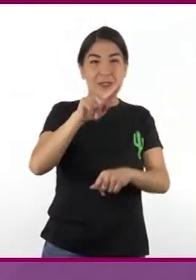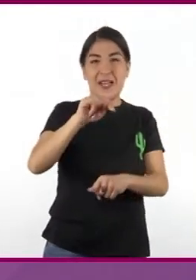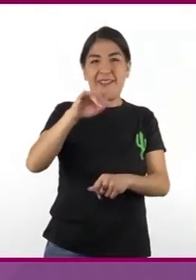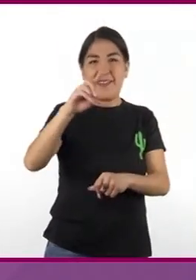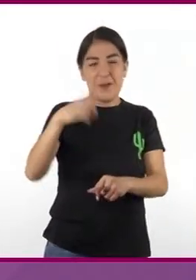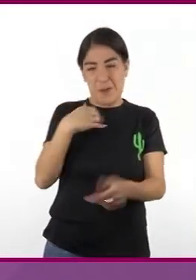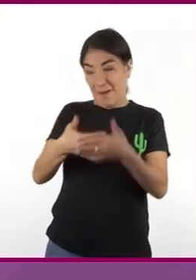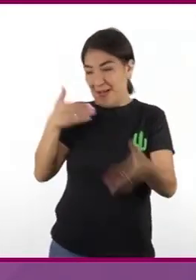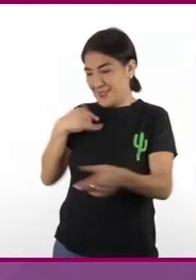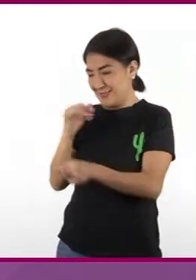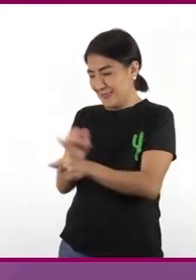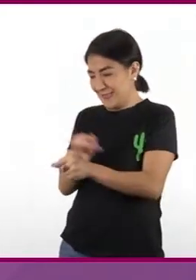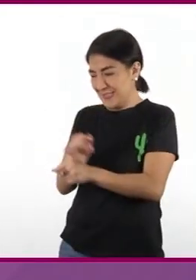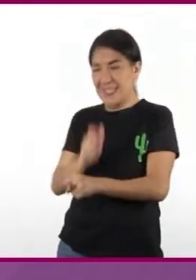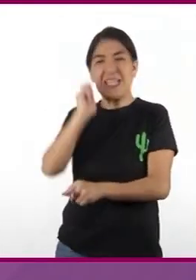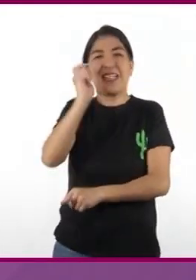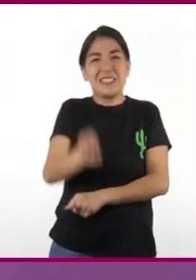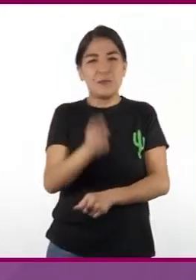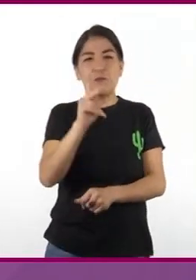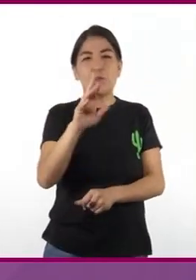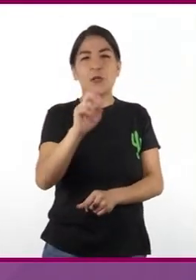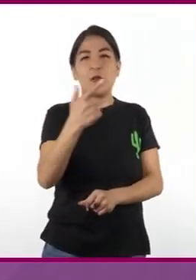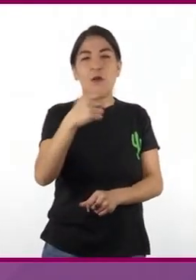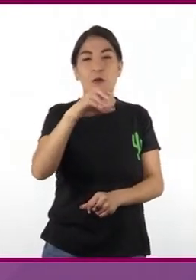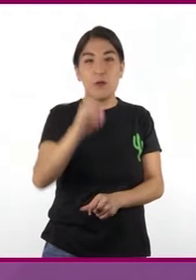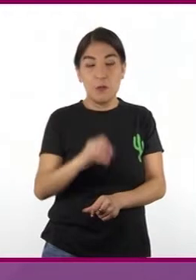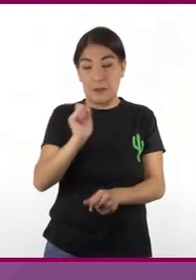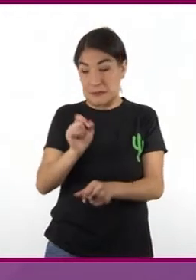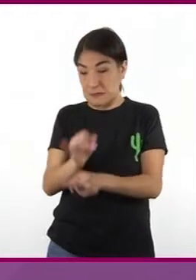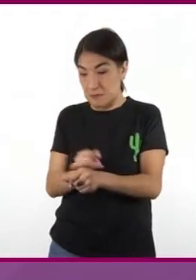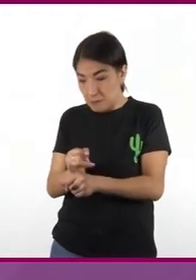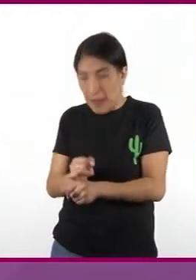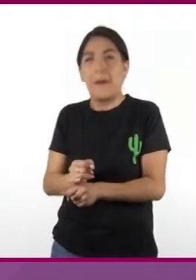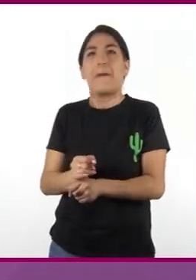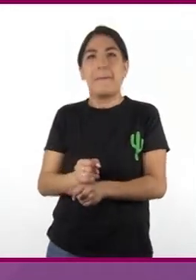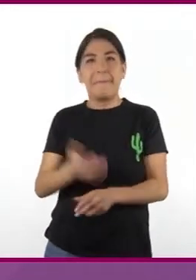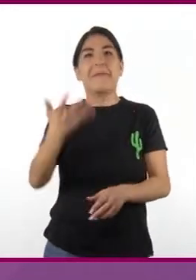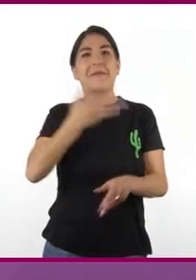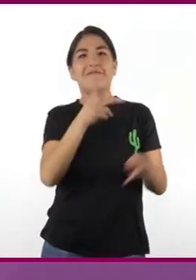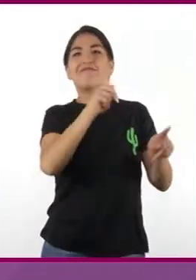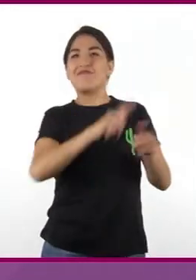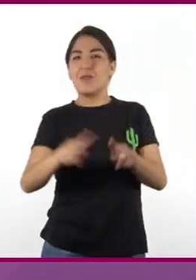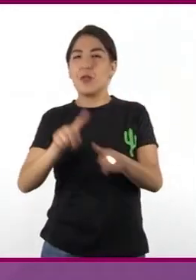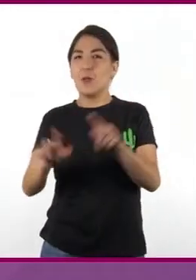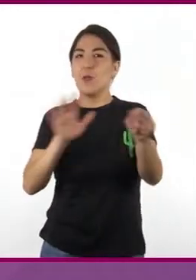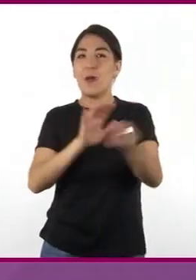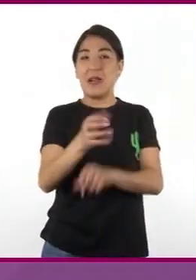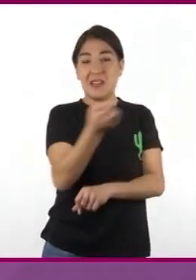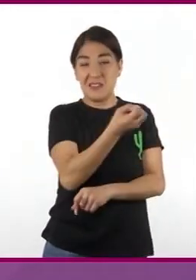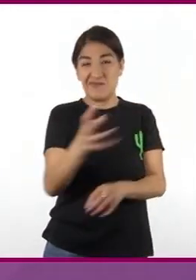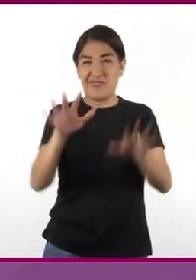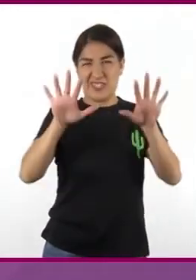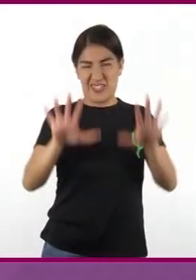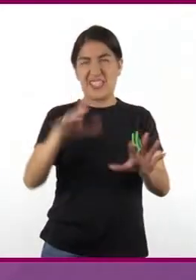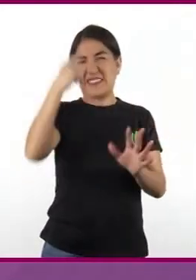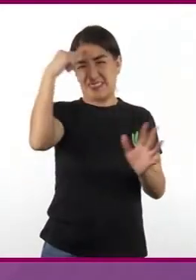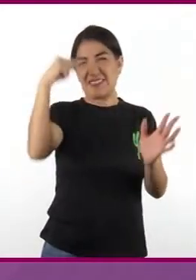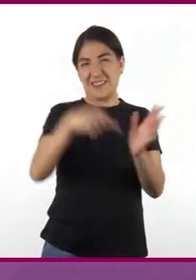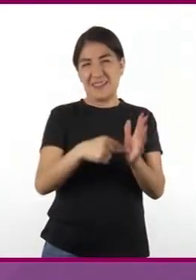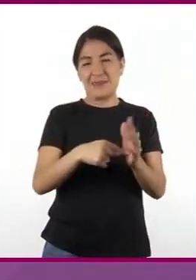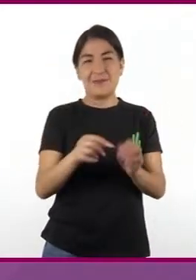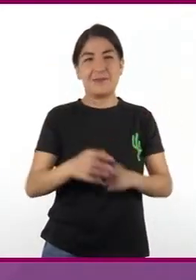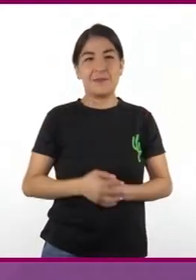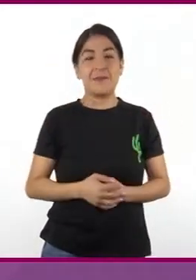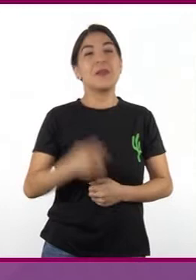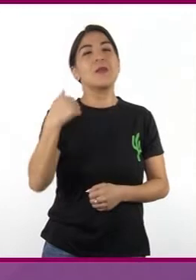acerca de los prólogos y descubrí que son varios los textos introductorios. Encontré hasta 10 si no mal recuerdo. Así